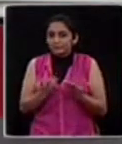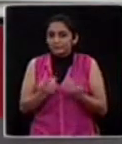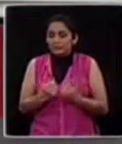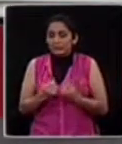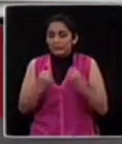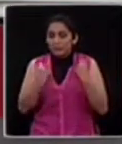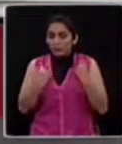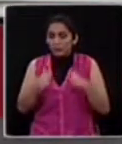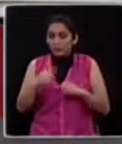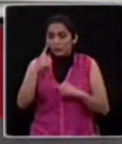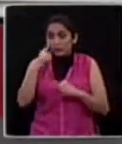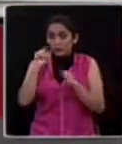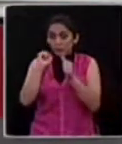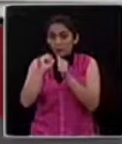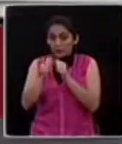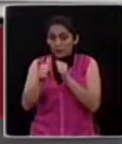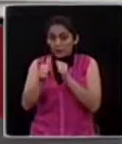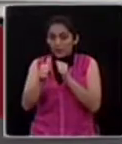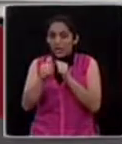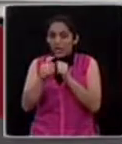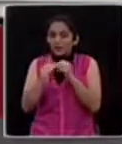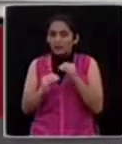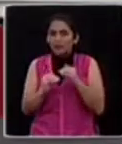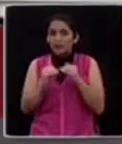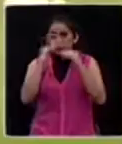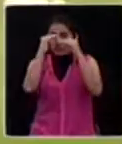de los últimos lugares de la tabla.